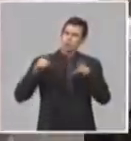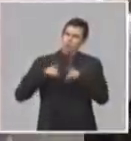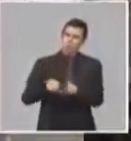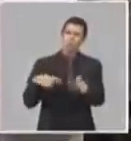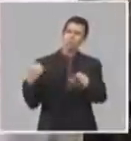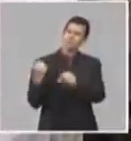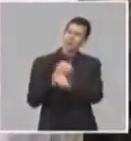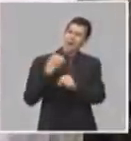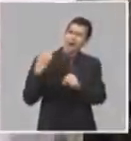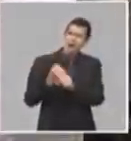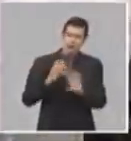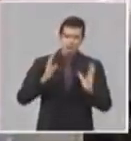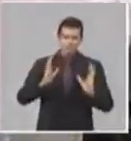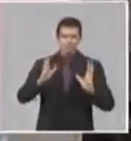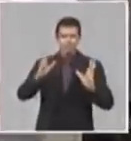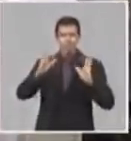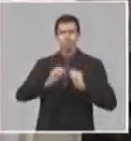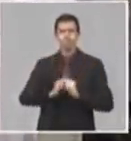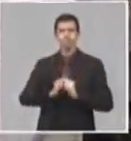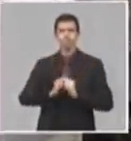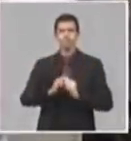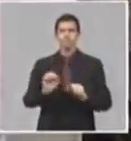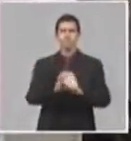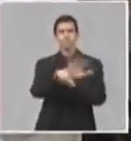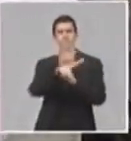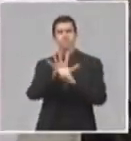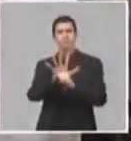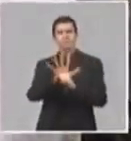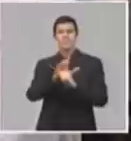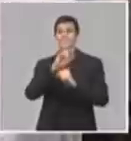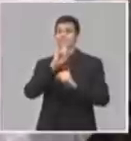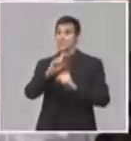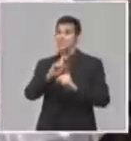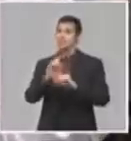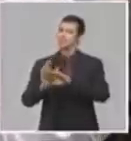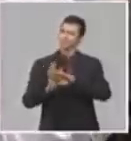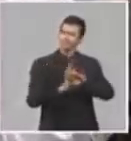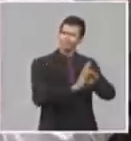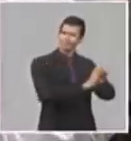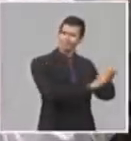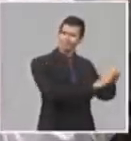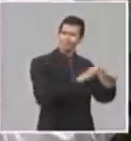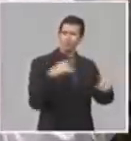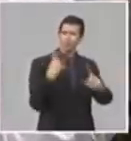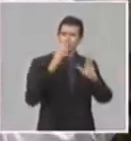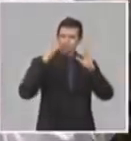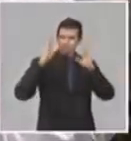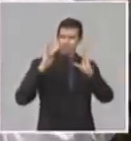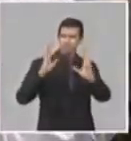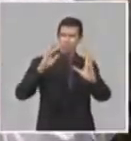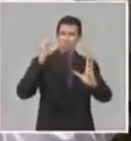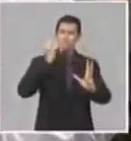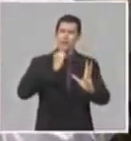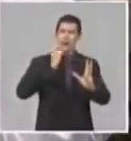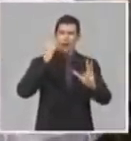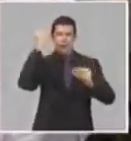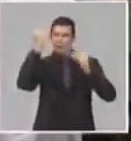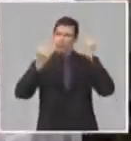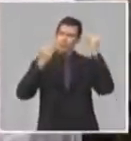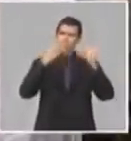de salir de la pandemia, impulsar la economía y salir adelante en medio de las restricciones económicas y en medio del